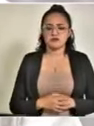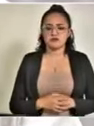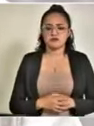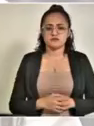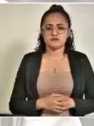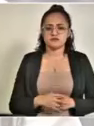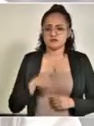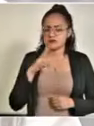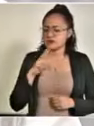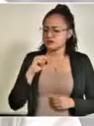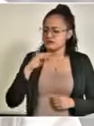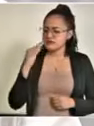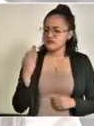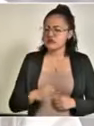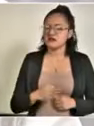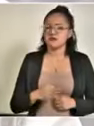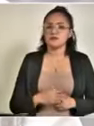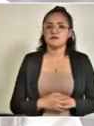Inaceptable.